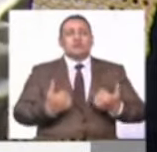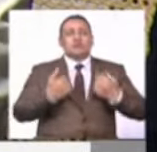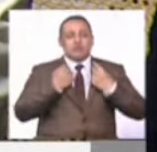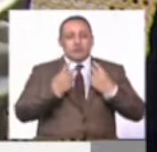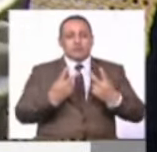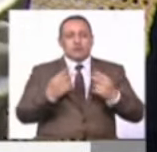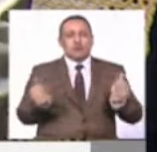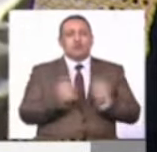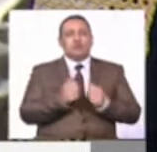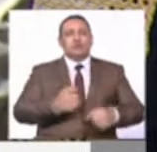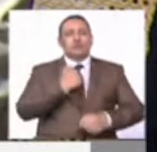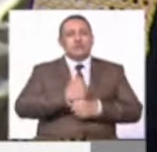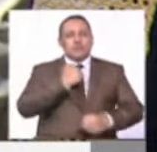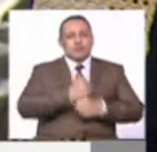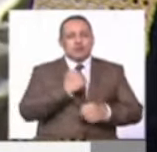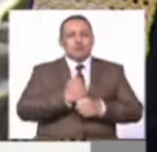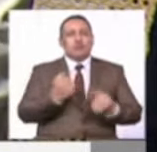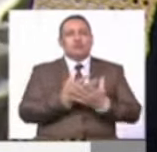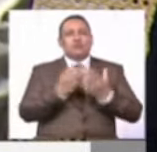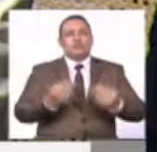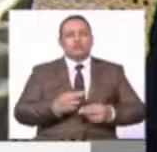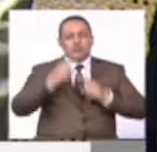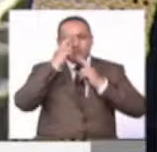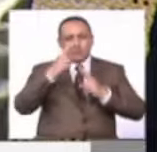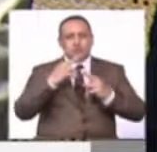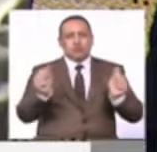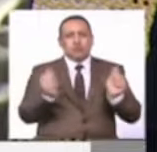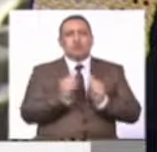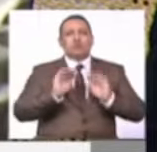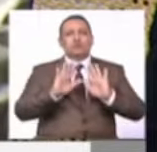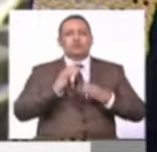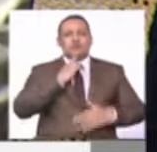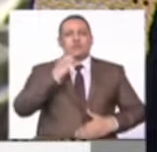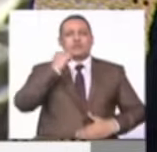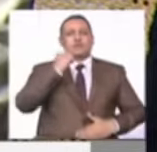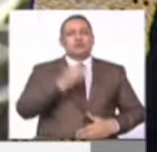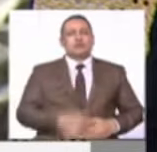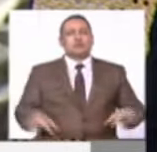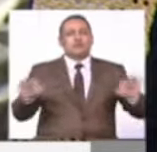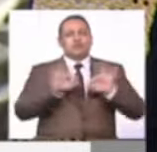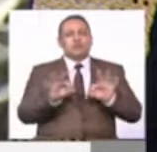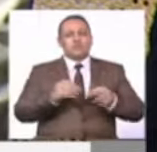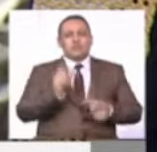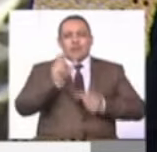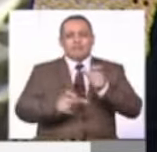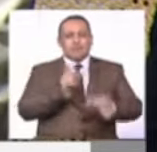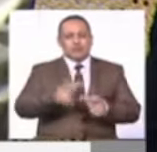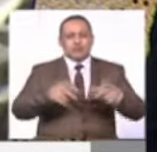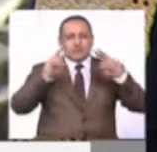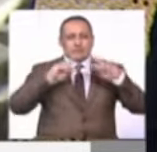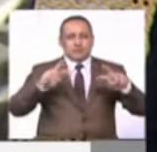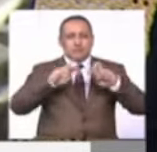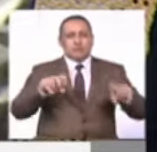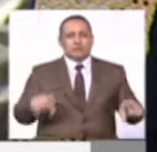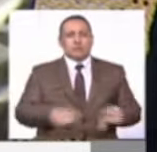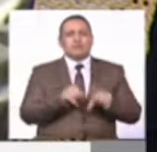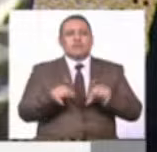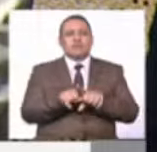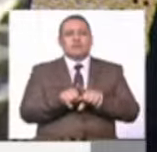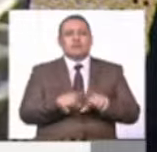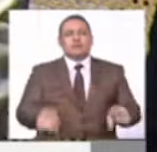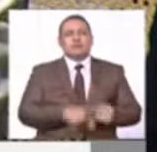ha ejercido con estricto respeto de los derechos fundamentales de los investigados Asimismo